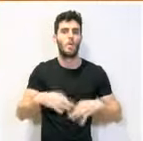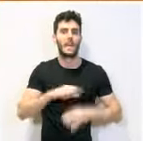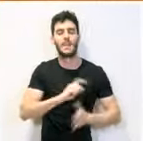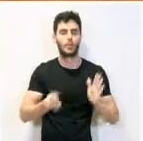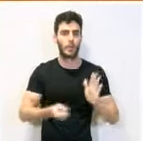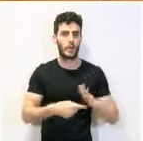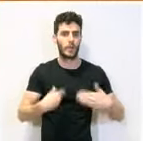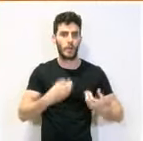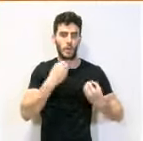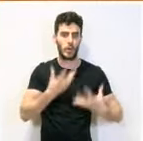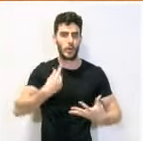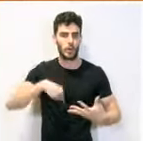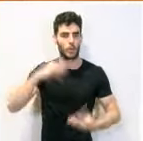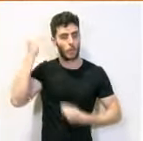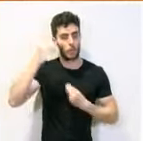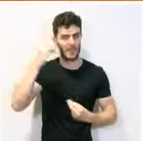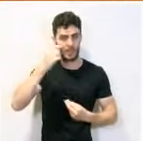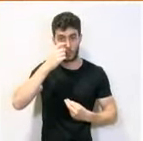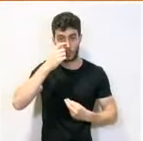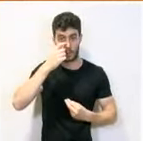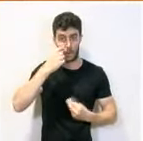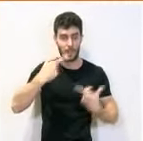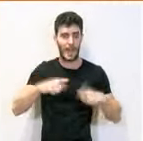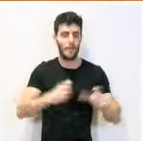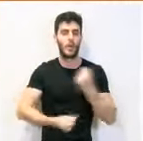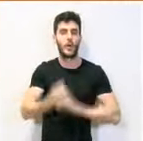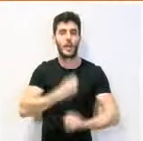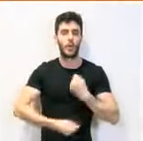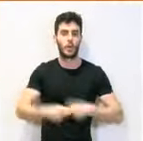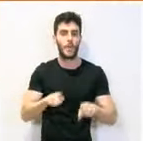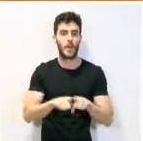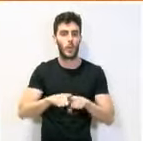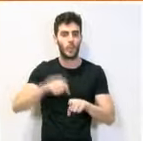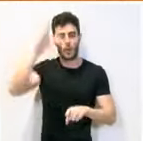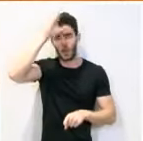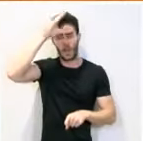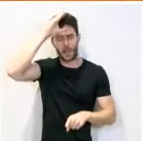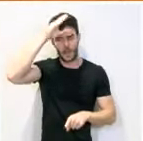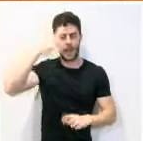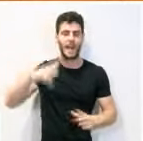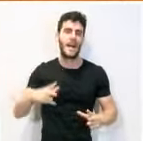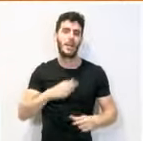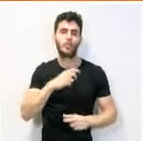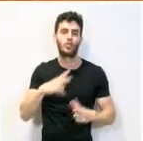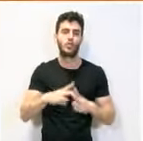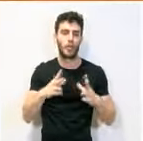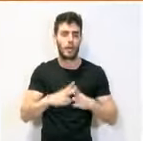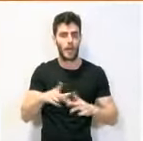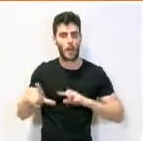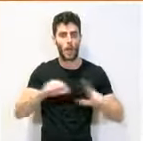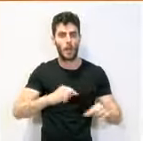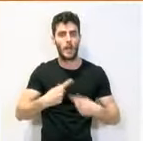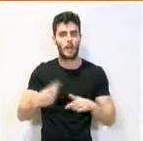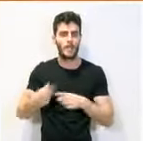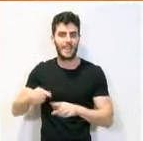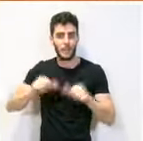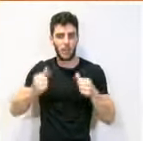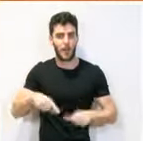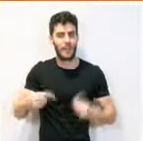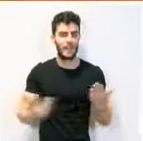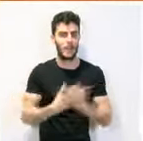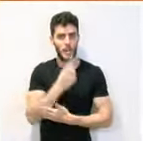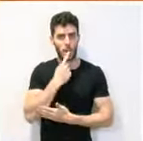absoluta. Pues bueno, nosotros consideramos que en el ámbito de la economía, como ciencia social que es, hay distintas opciones y modelos. Y decía esta